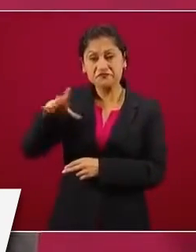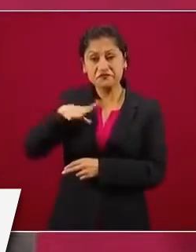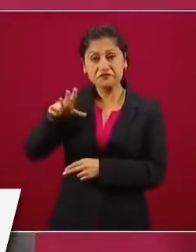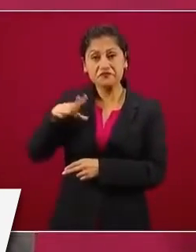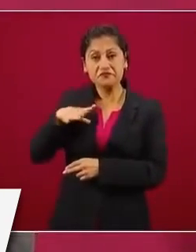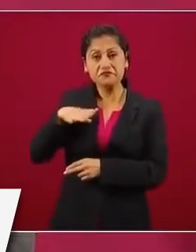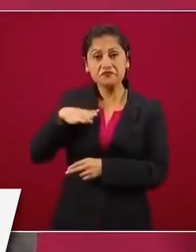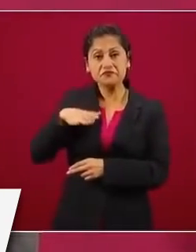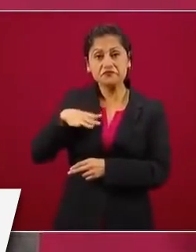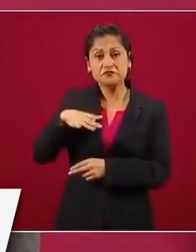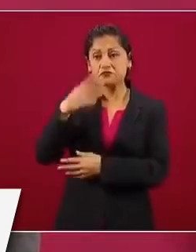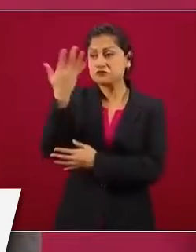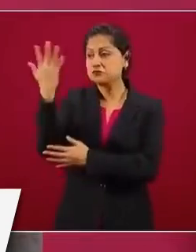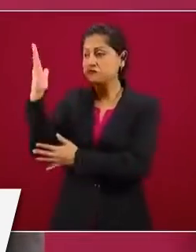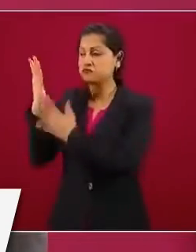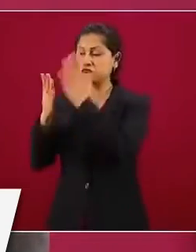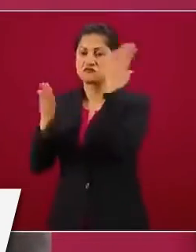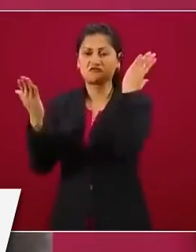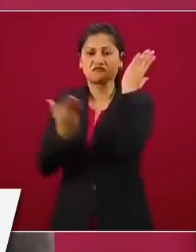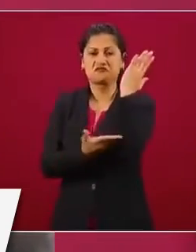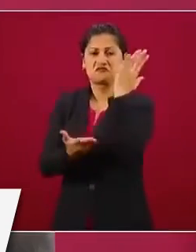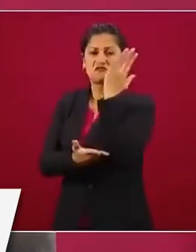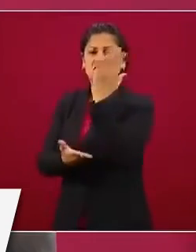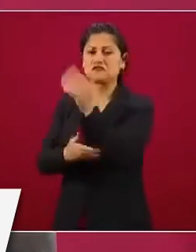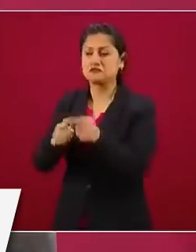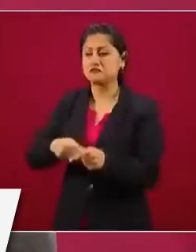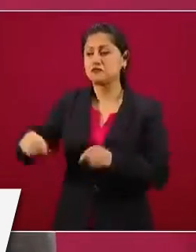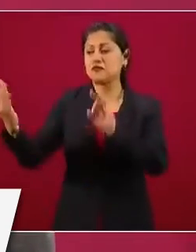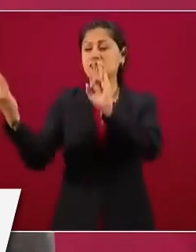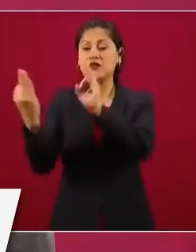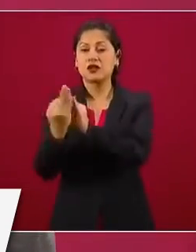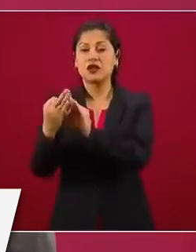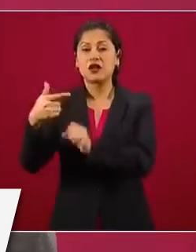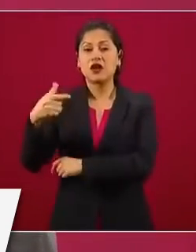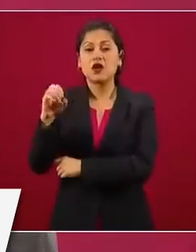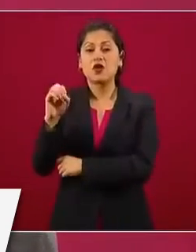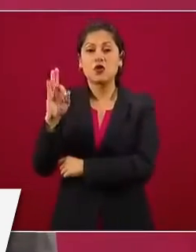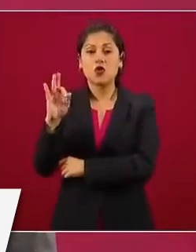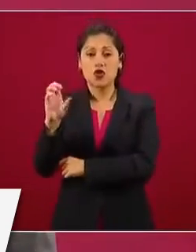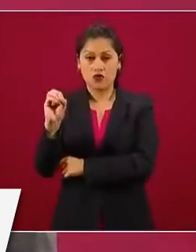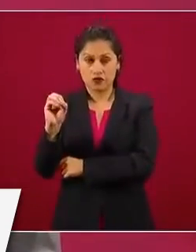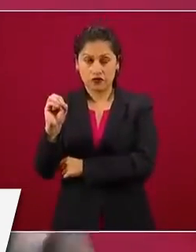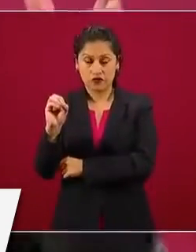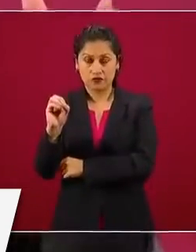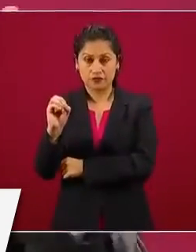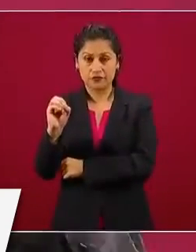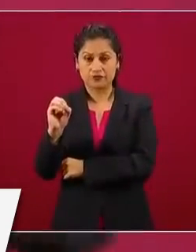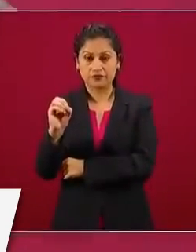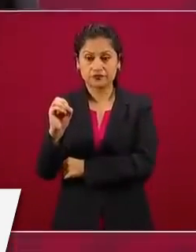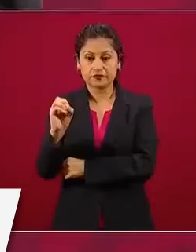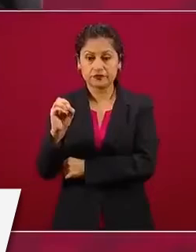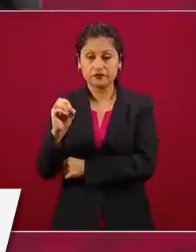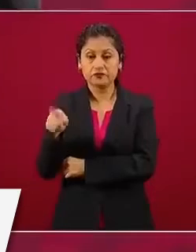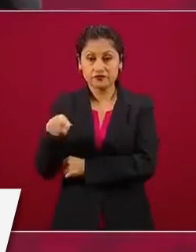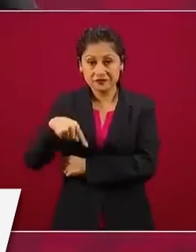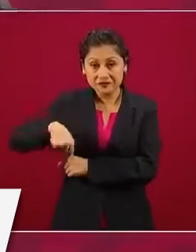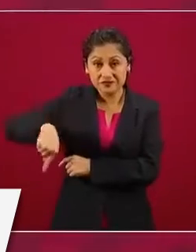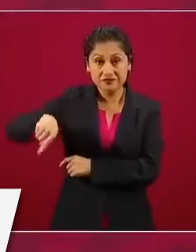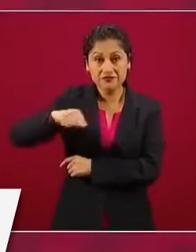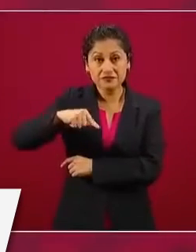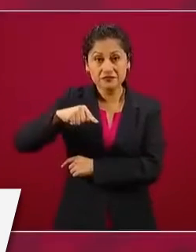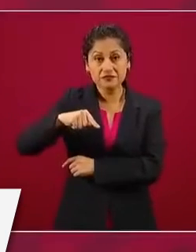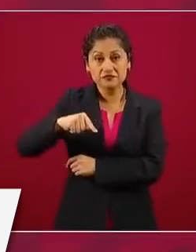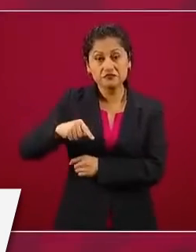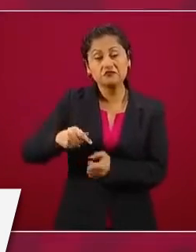hasta el puerto del Golfo, hasta el puerto de frontera, y de ahí a Europa.